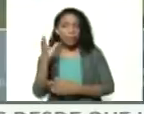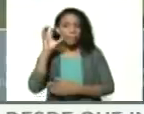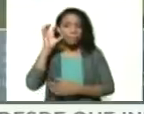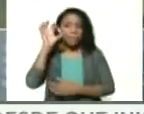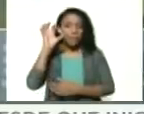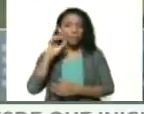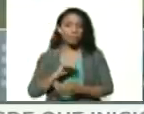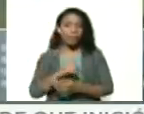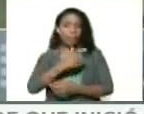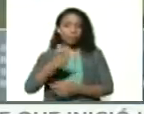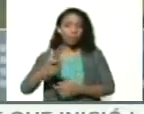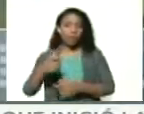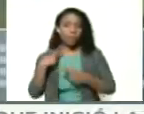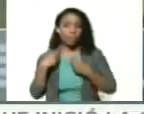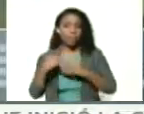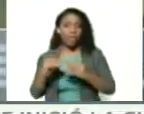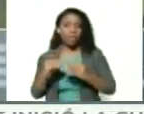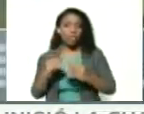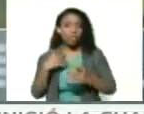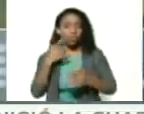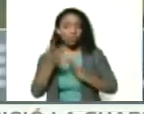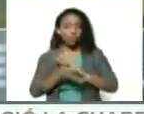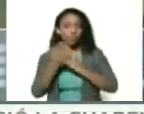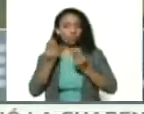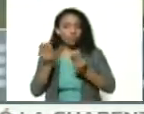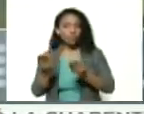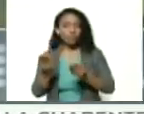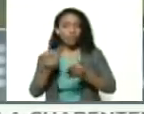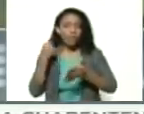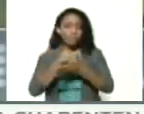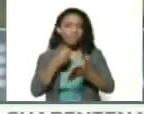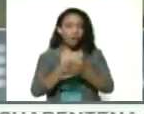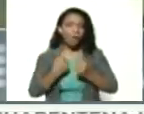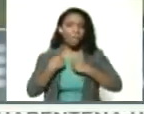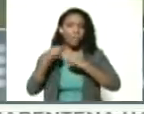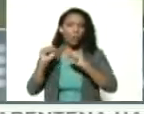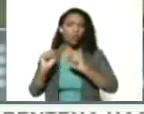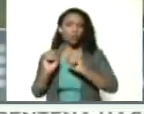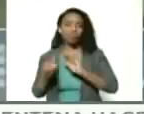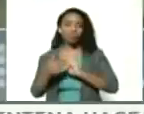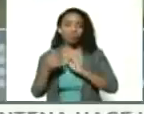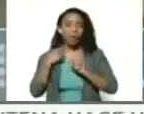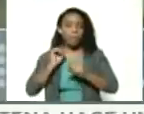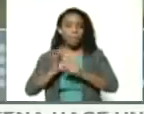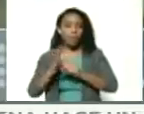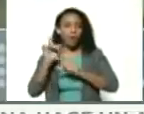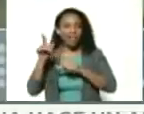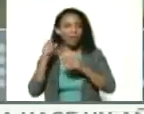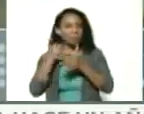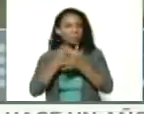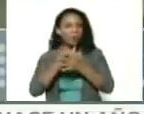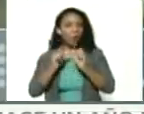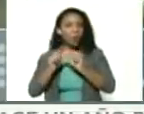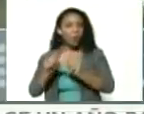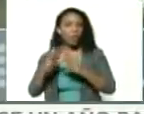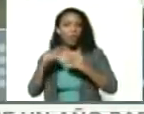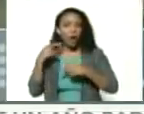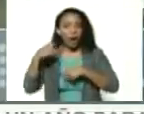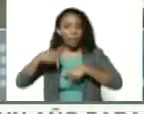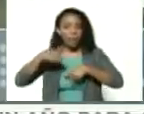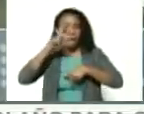para seguir dando la batalla contra el coronavirus. Esta batalla que continuará todo este